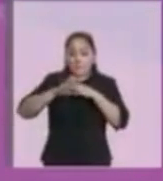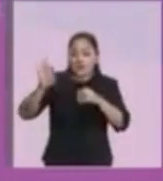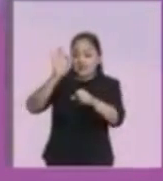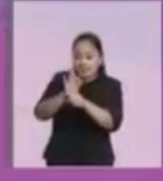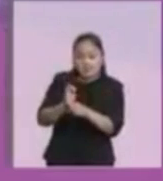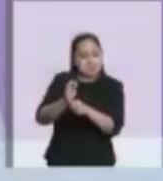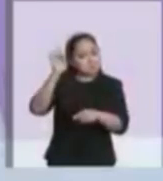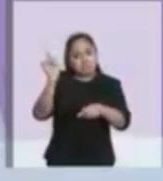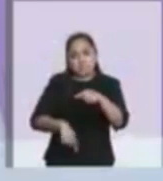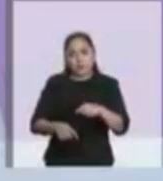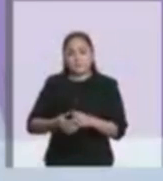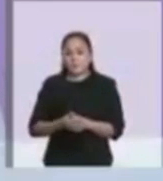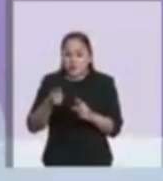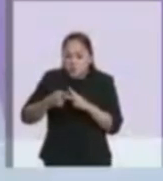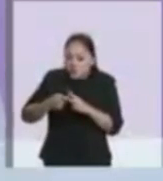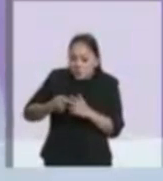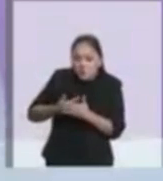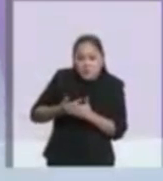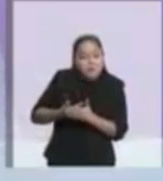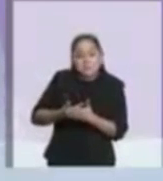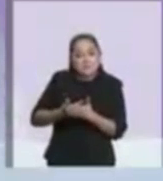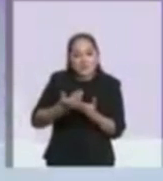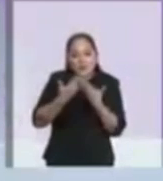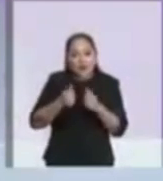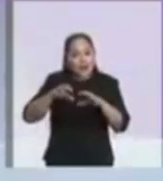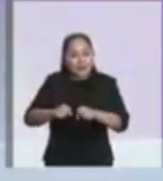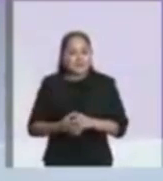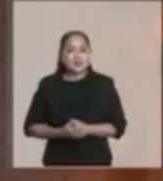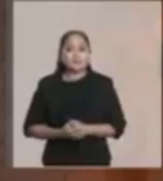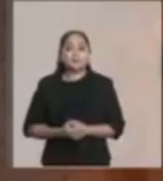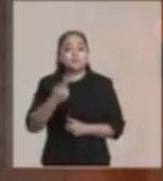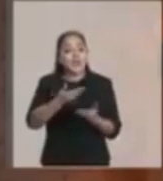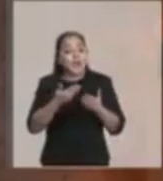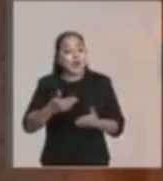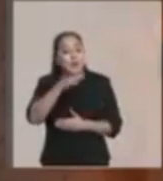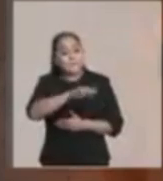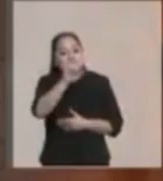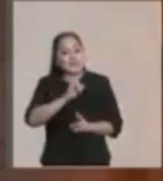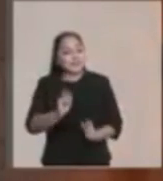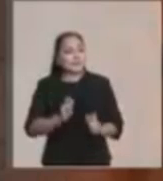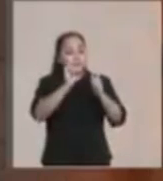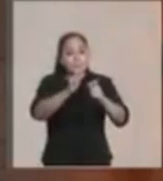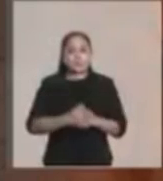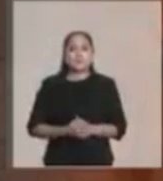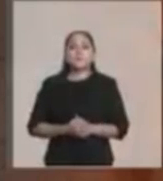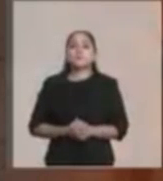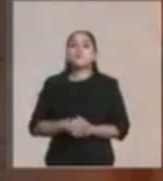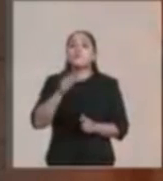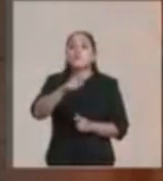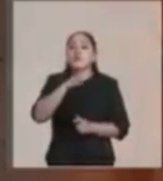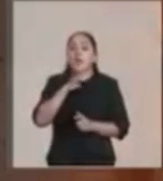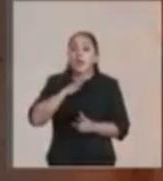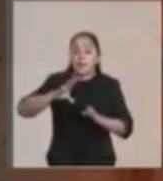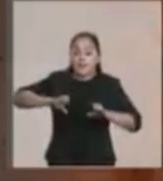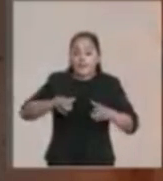Las cuentas no salen. Gracias, candidato. Candidata Zavala, adelante. Sí, yo quiero también abordar este tema de grupos en condiciones